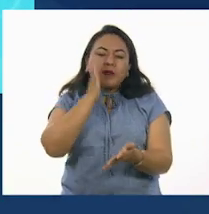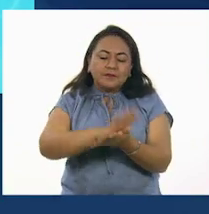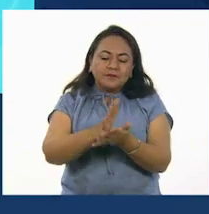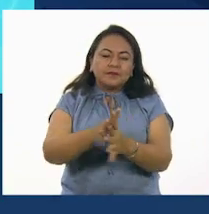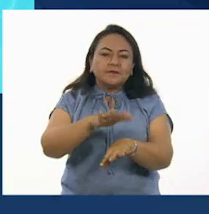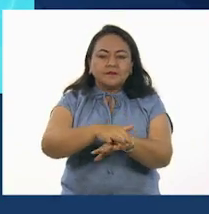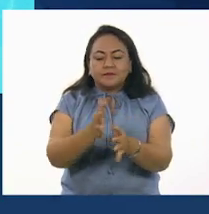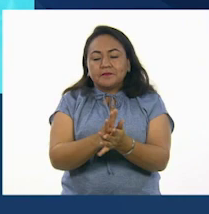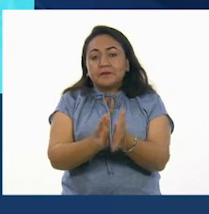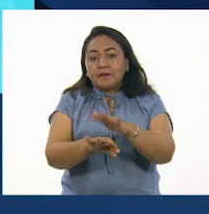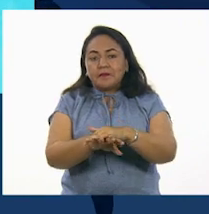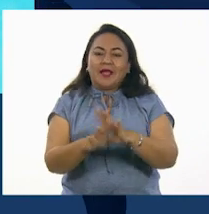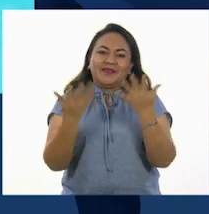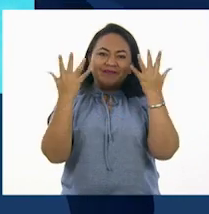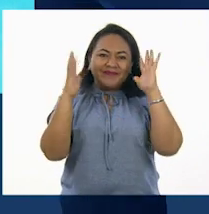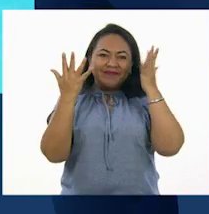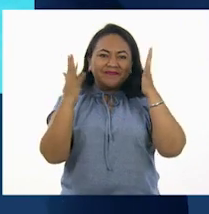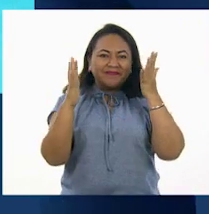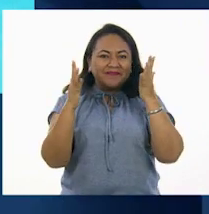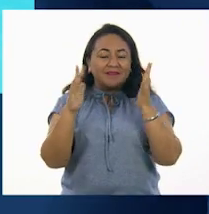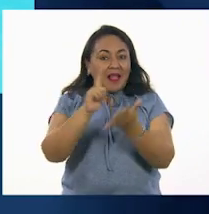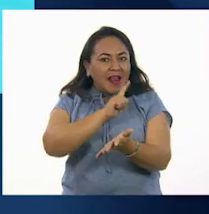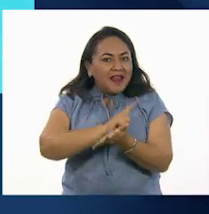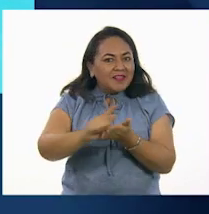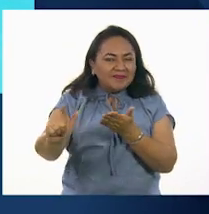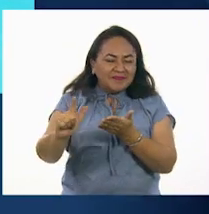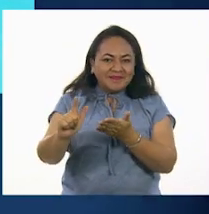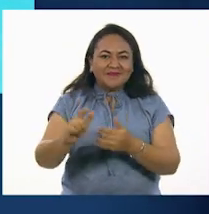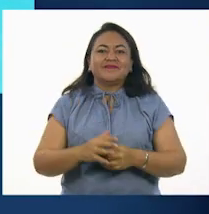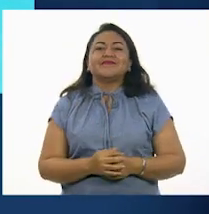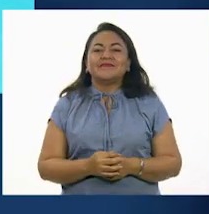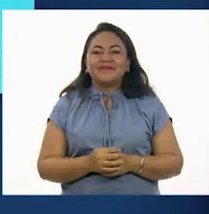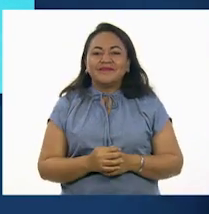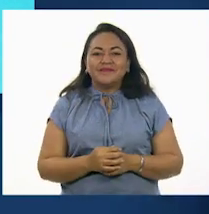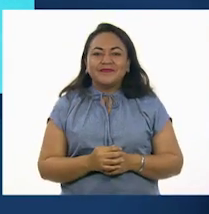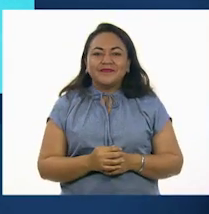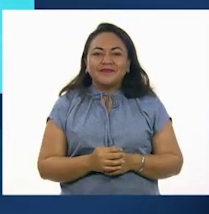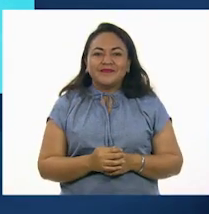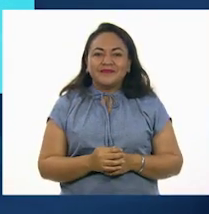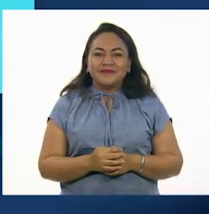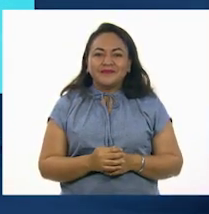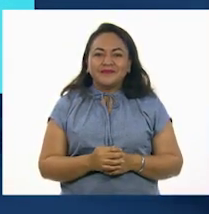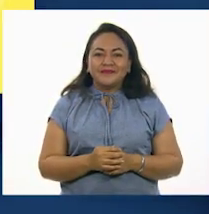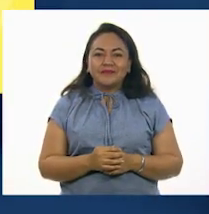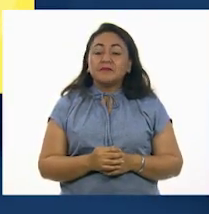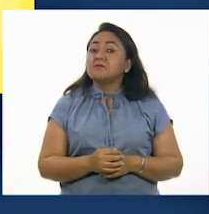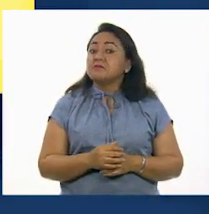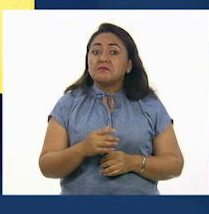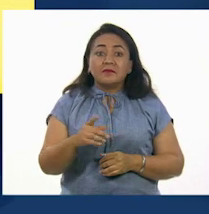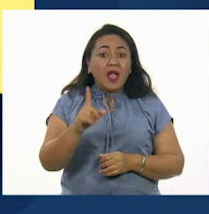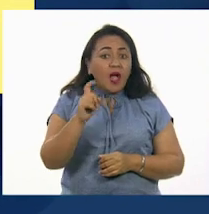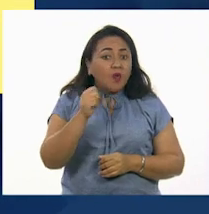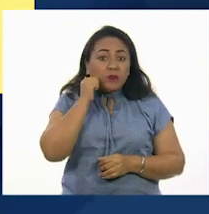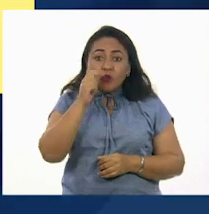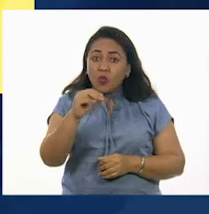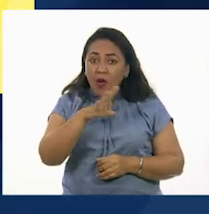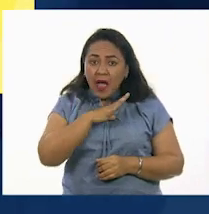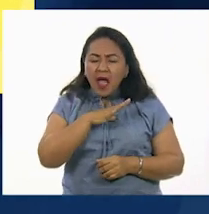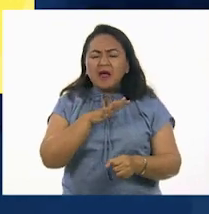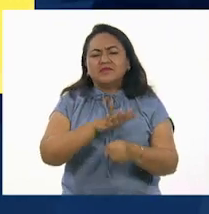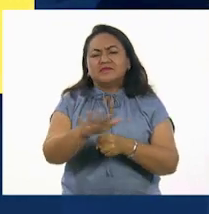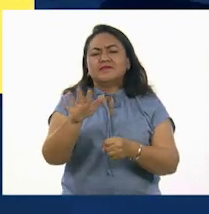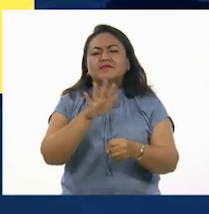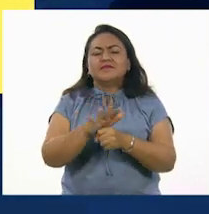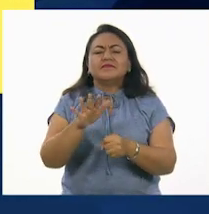Sécalas con una toalla. ¡Y listo! ¡Tus manos están limpias! Si no tienes agua y jabón,